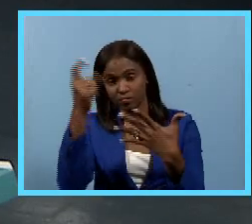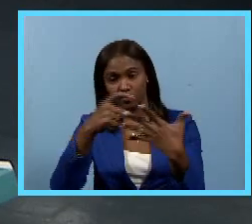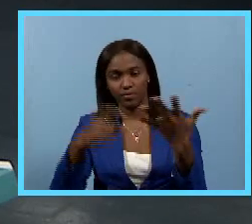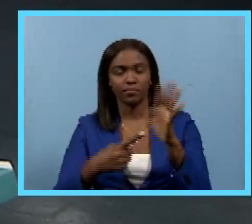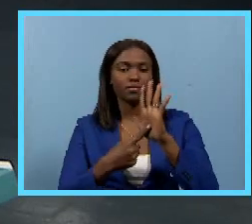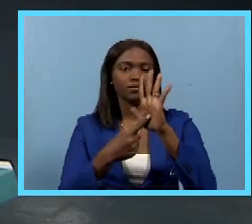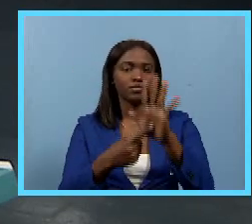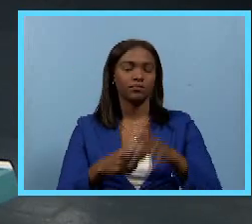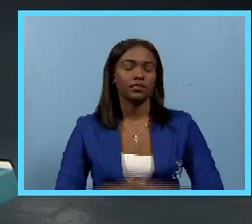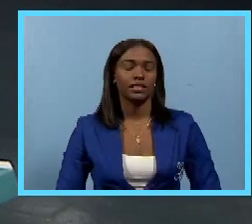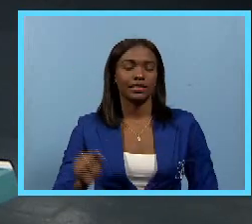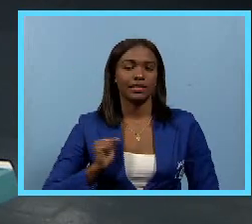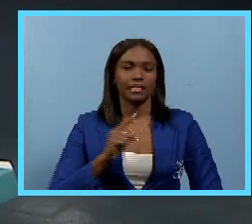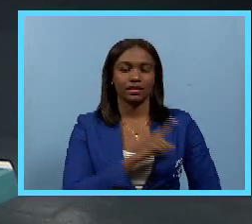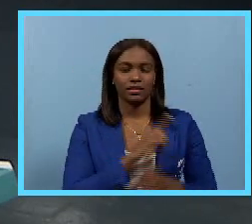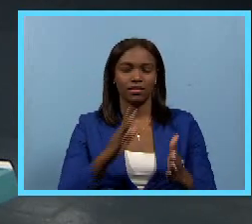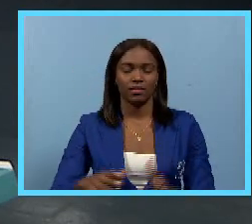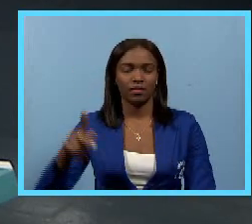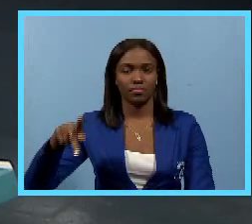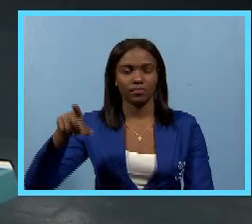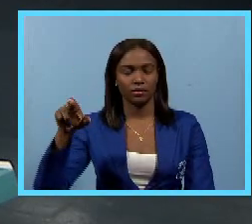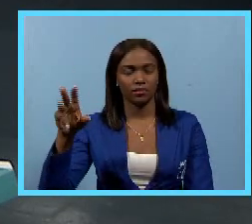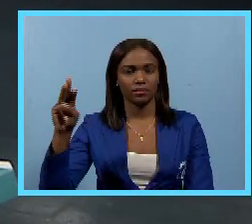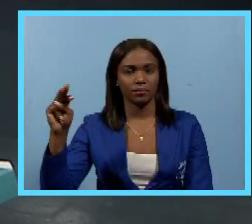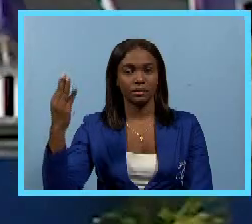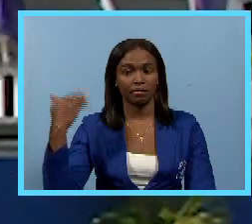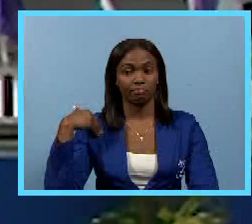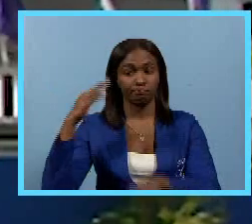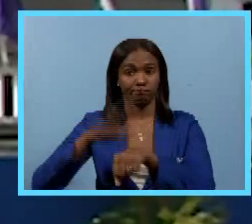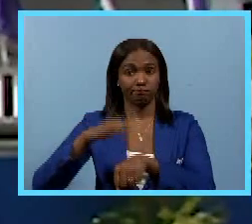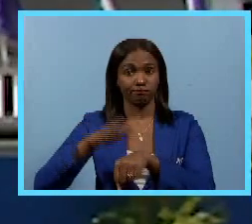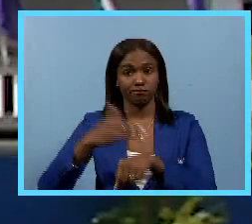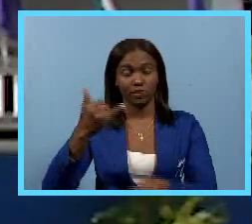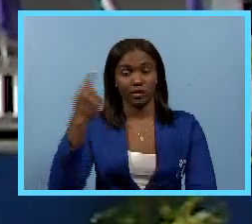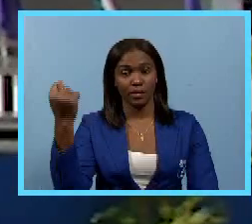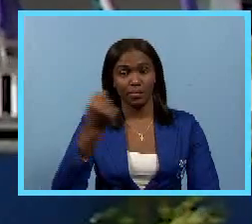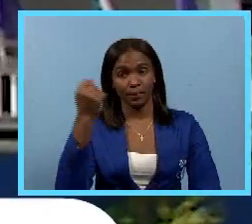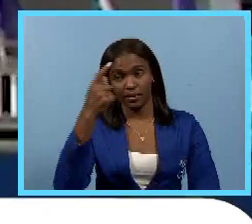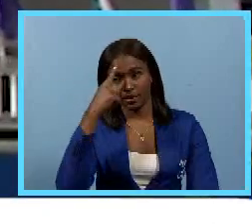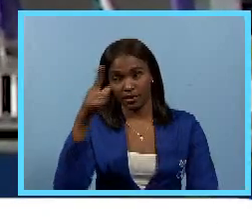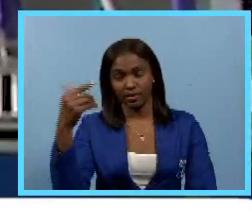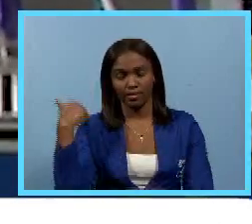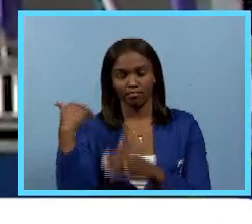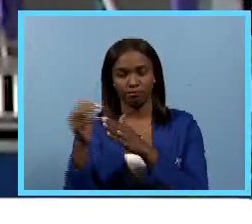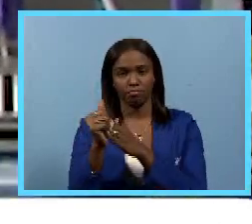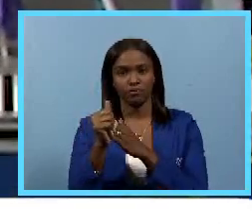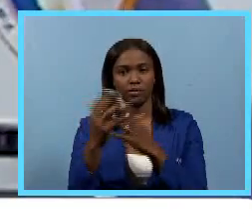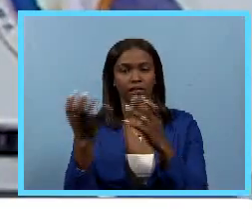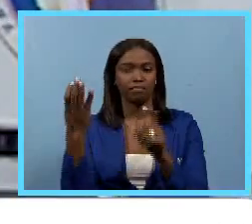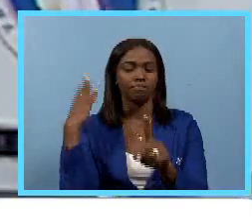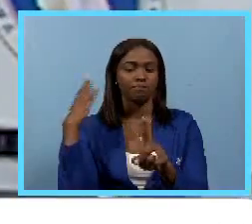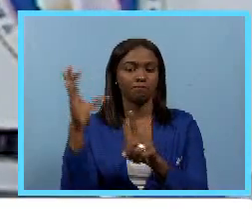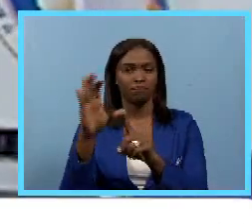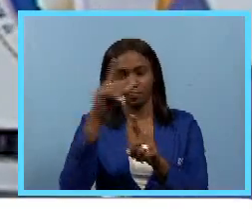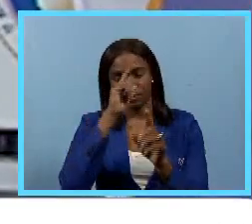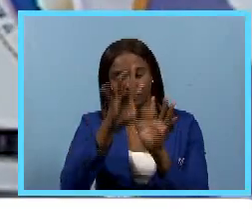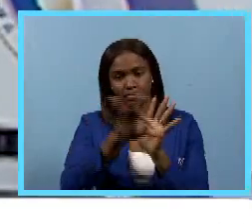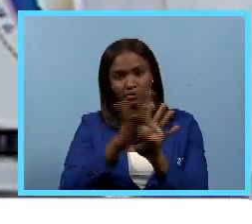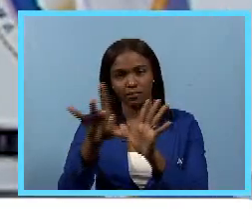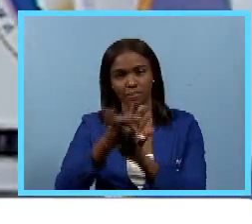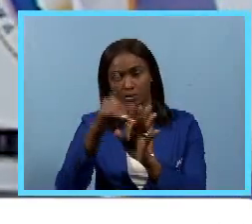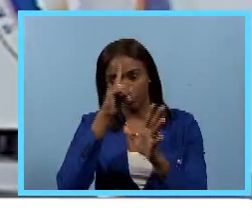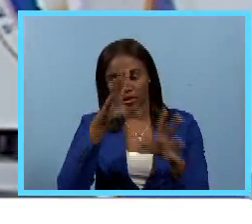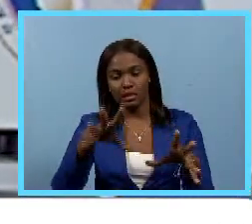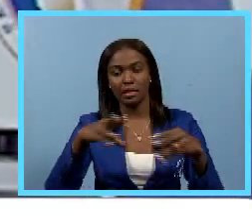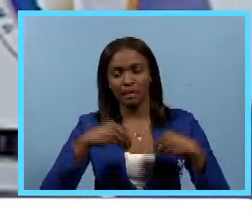informaciones. Senadores del Partido Revolucionario Moderno llamaron este martes a los dirigentes que aspiran a cargos de elección a